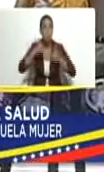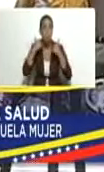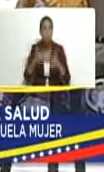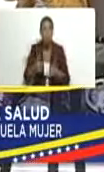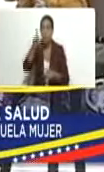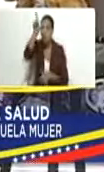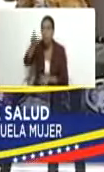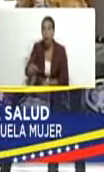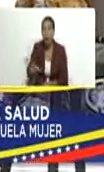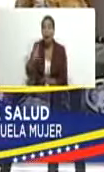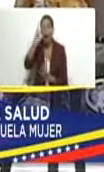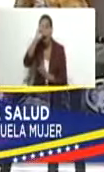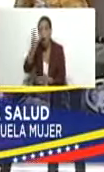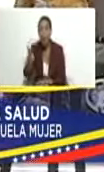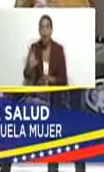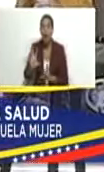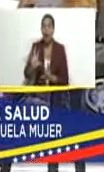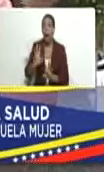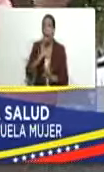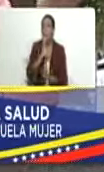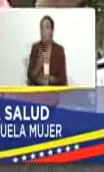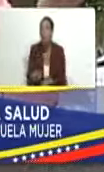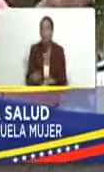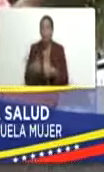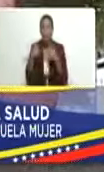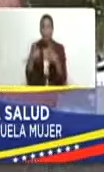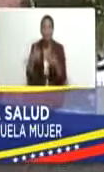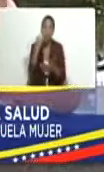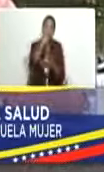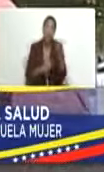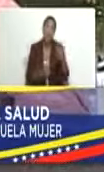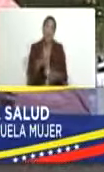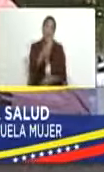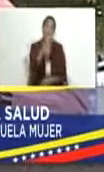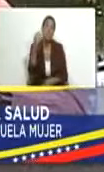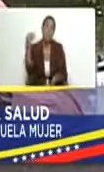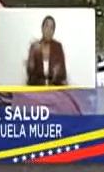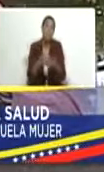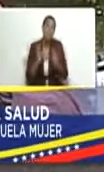mujer venezolana. Se pudieron haber inscrito 100.000.